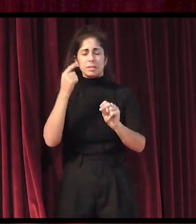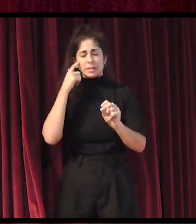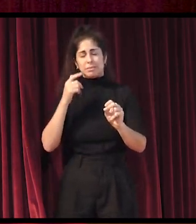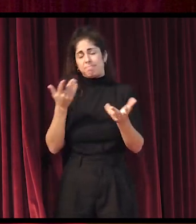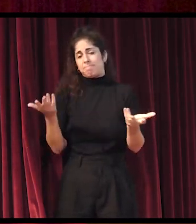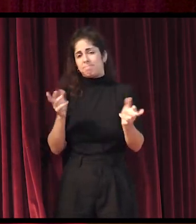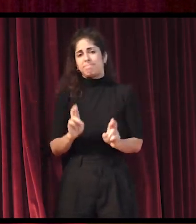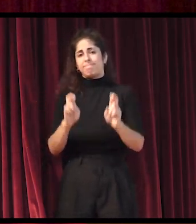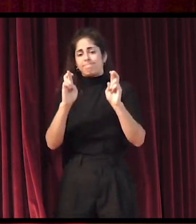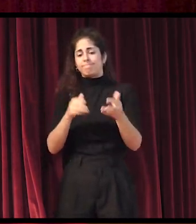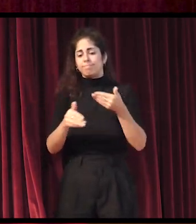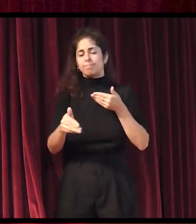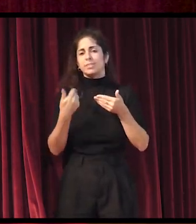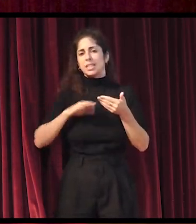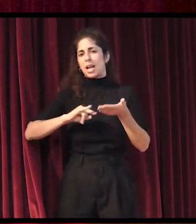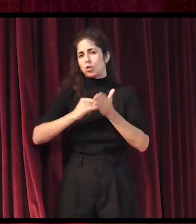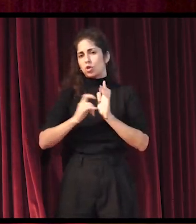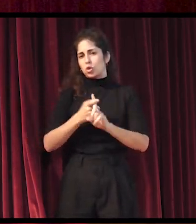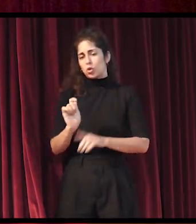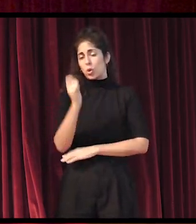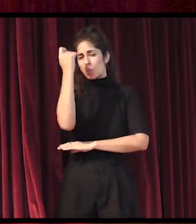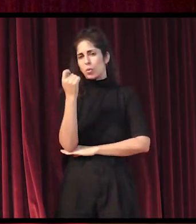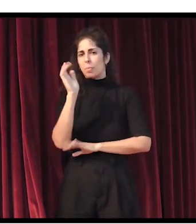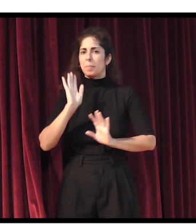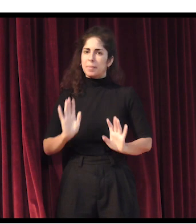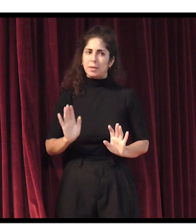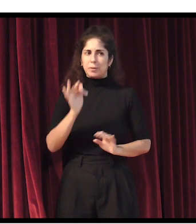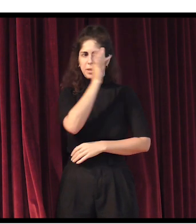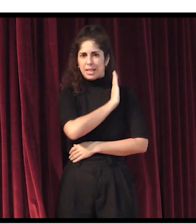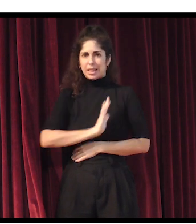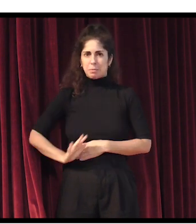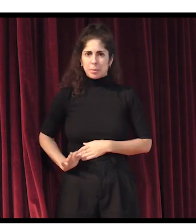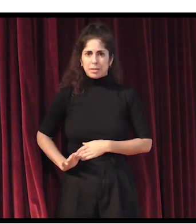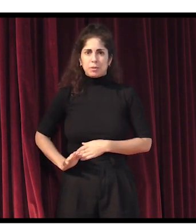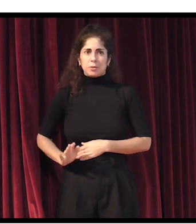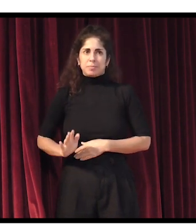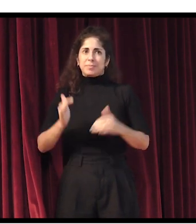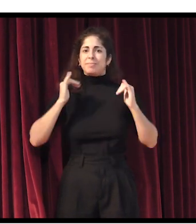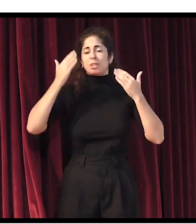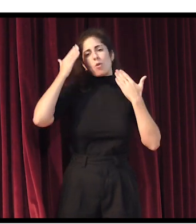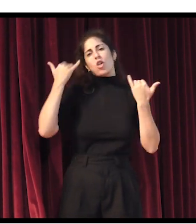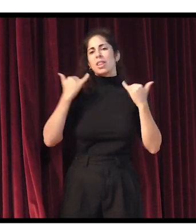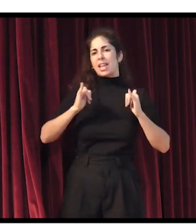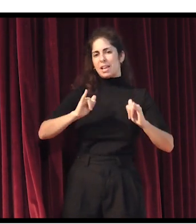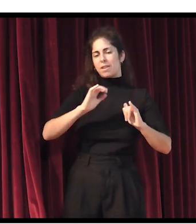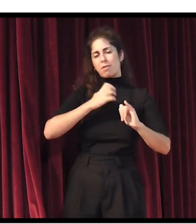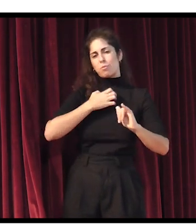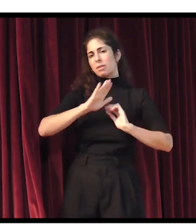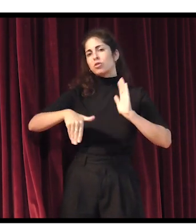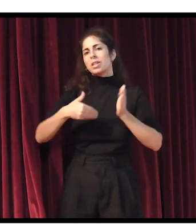esta situación, pero mientras tanto no queremos celebrar hasta que no puedan jugar.